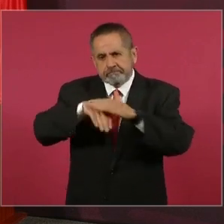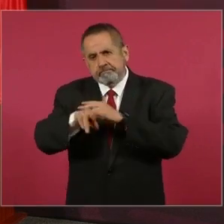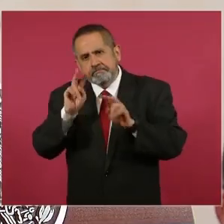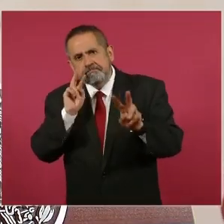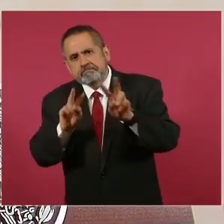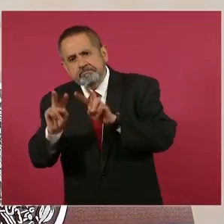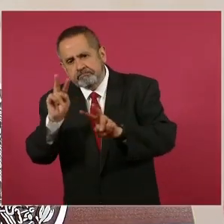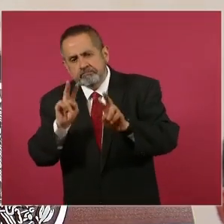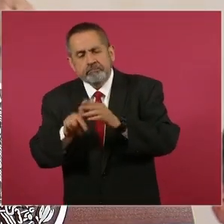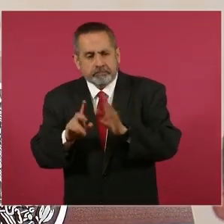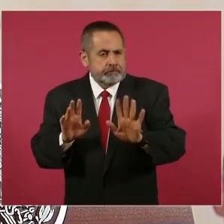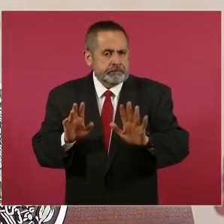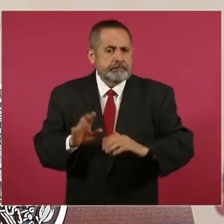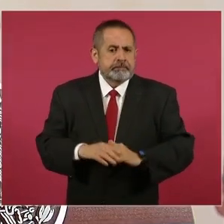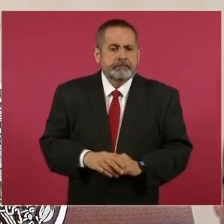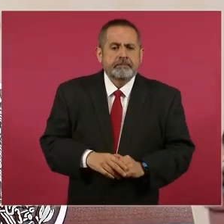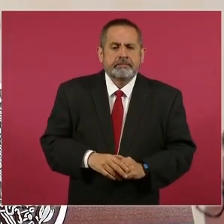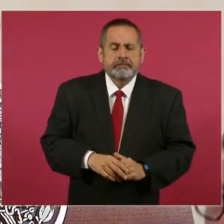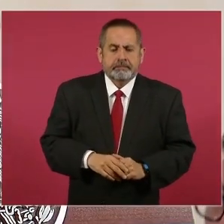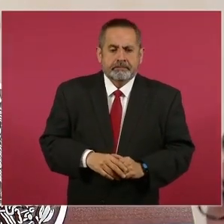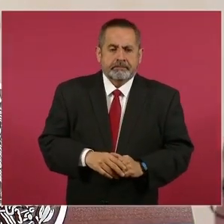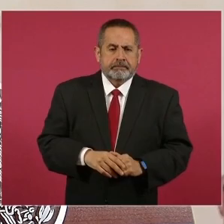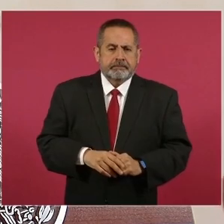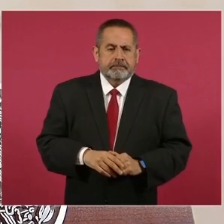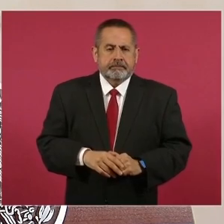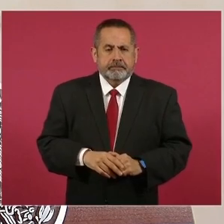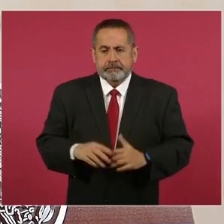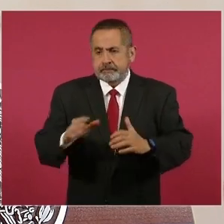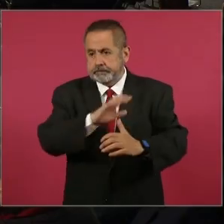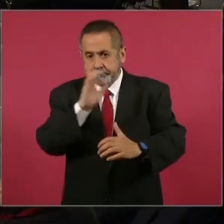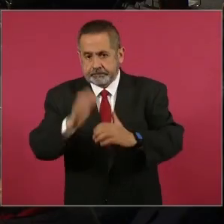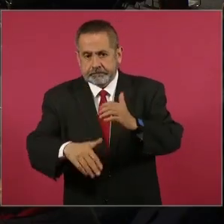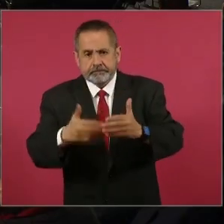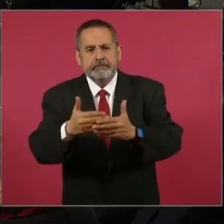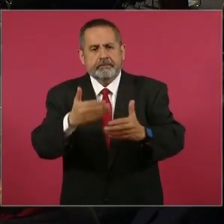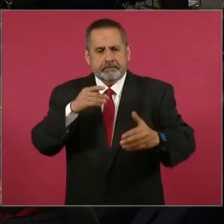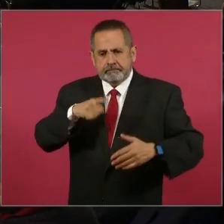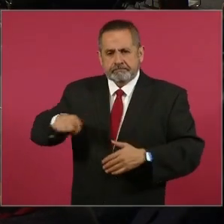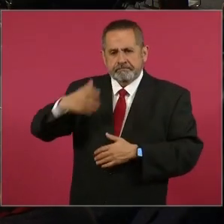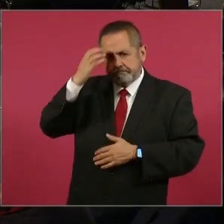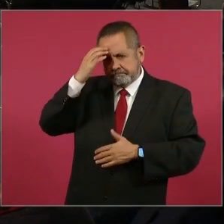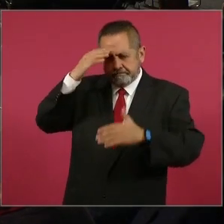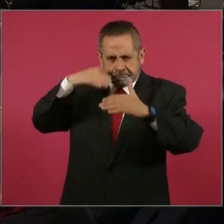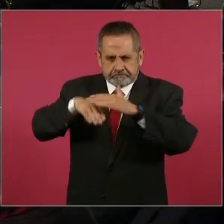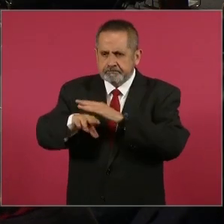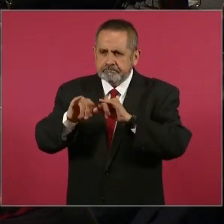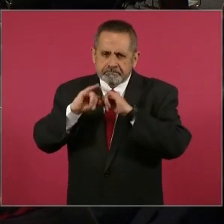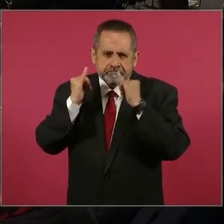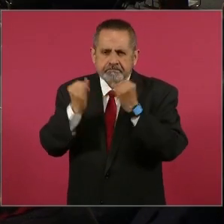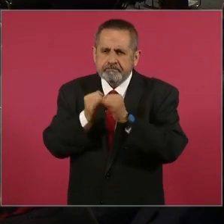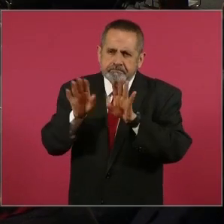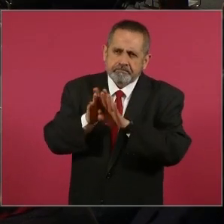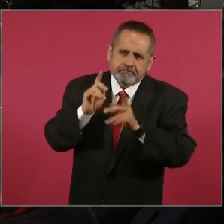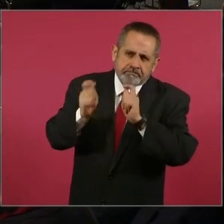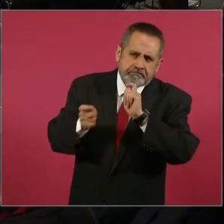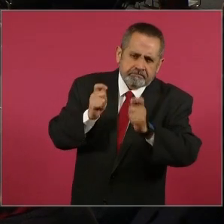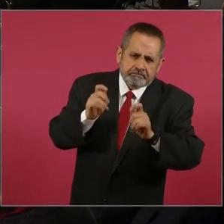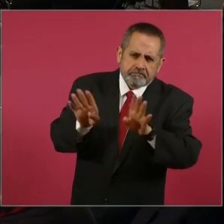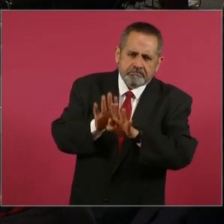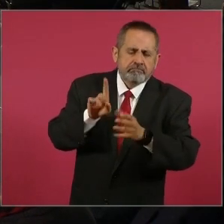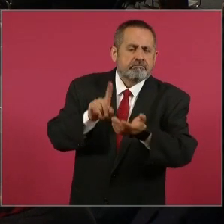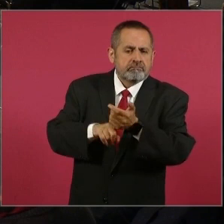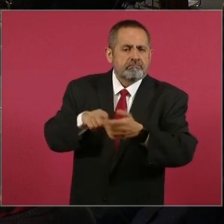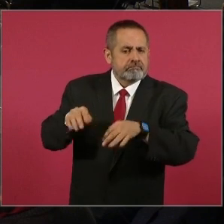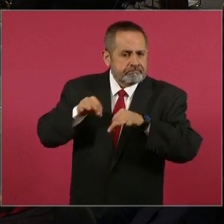que antes de de de irnos que conozcan porque es muy interesante el